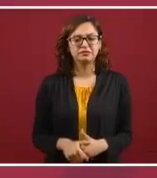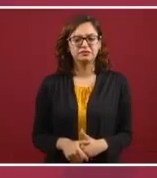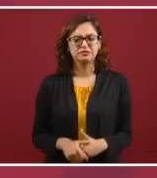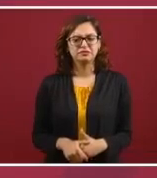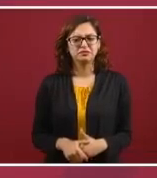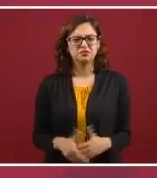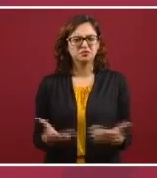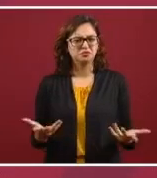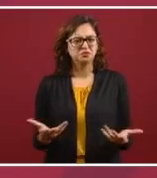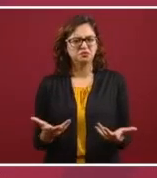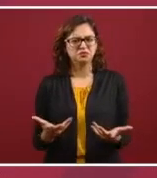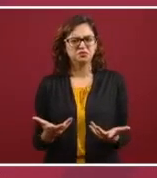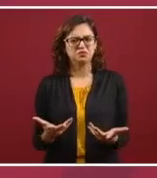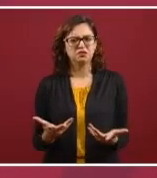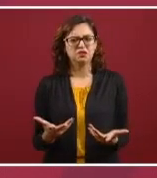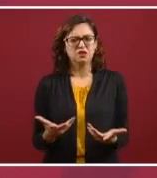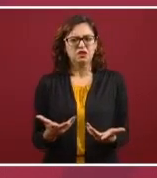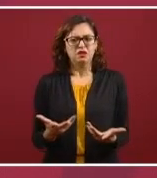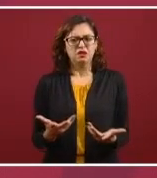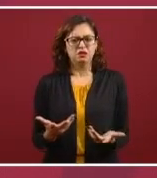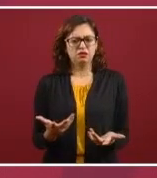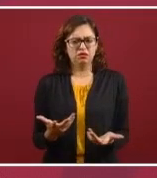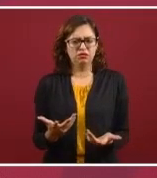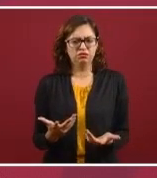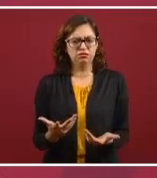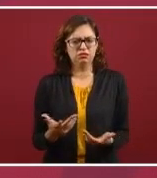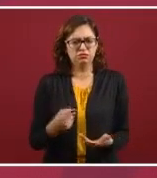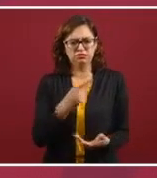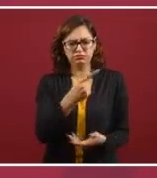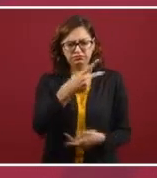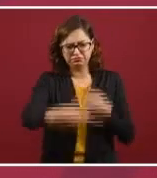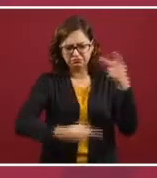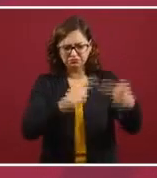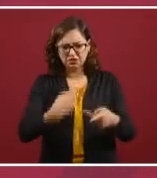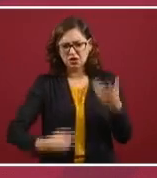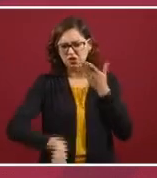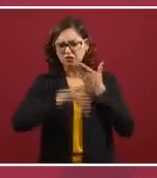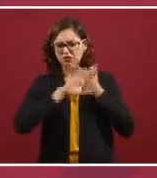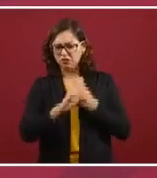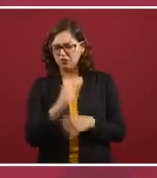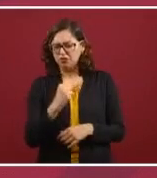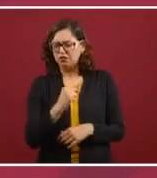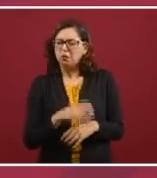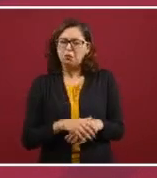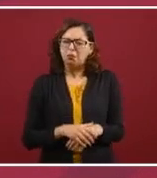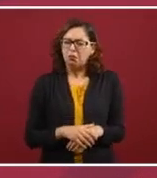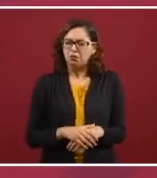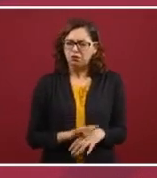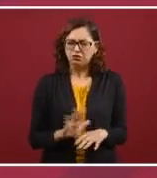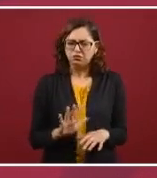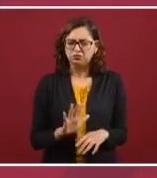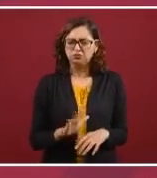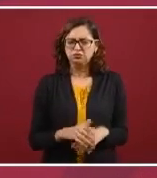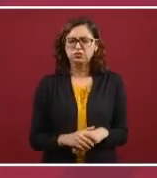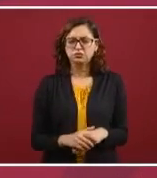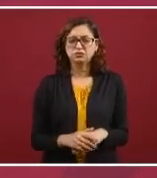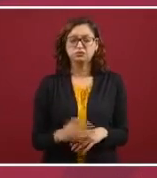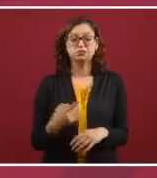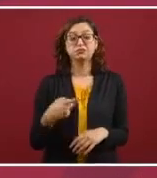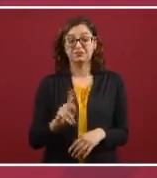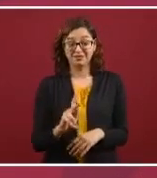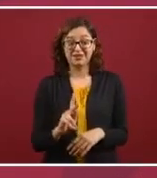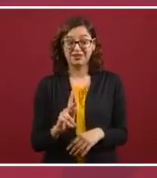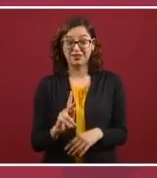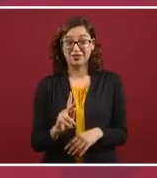fuerte, tan contundente tu planteamiento, como me estarías